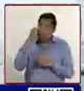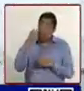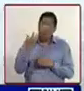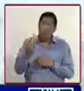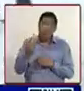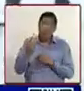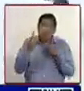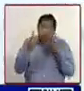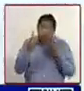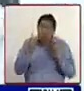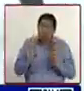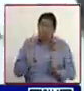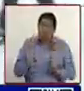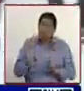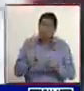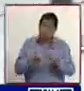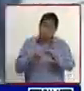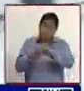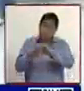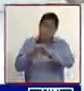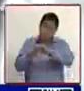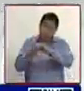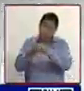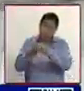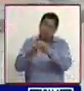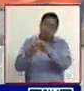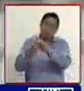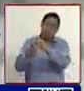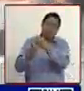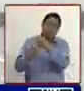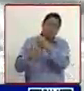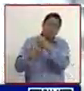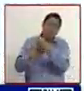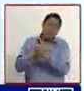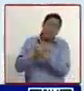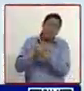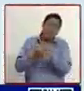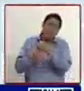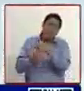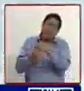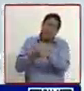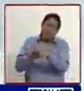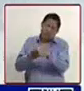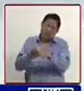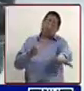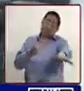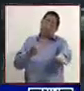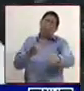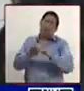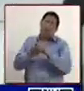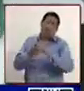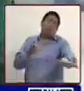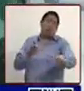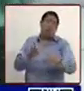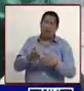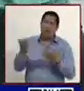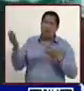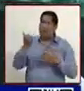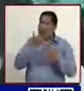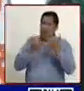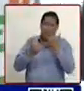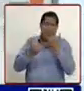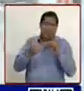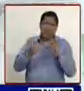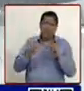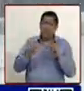tres personas que vemos con este armamento artesanal. Son tres personas que estamos identificando que tienen este tipo de armamento, que